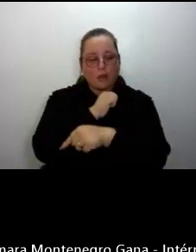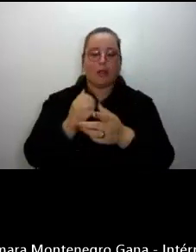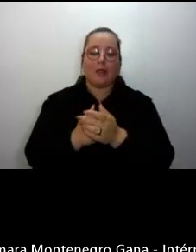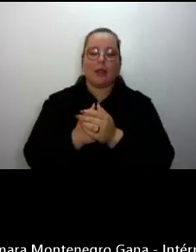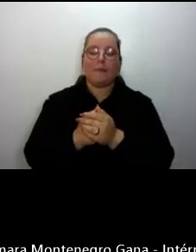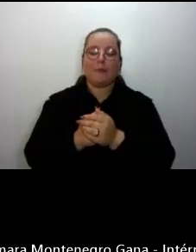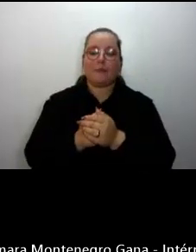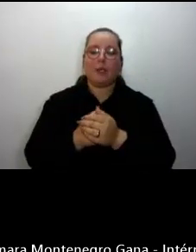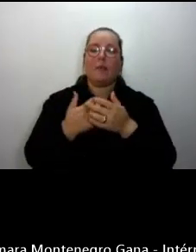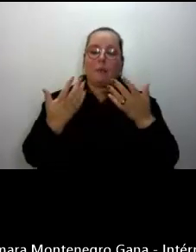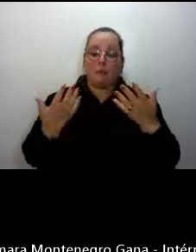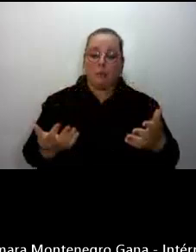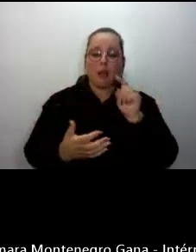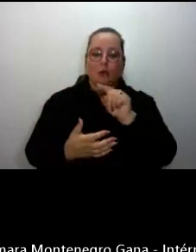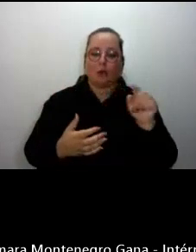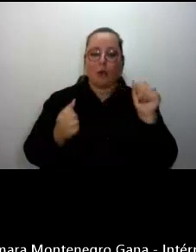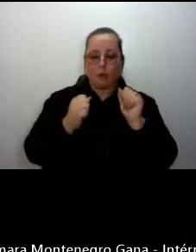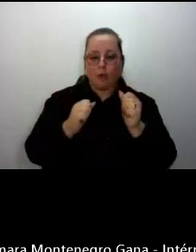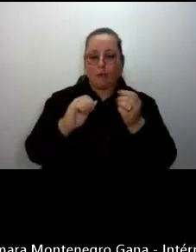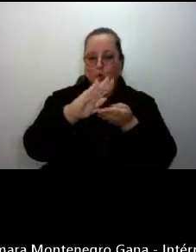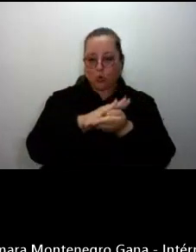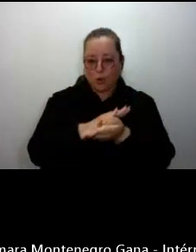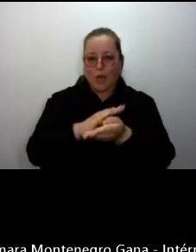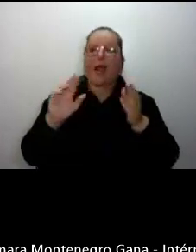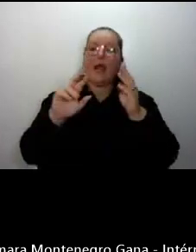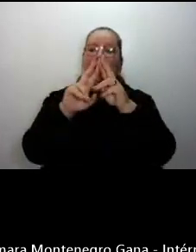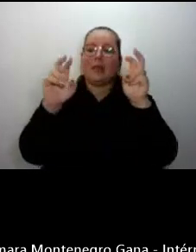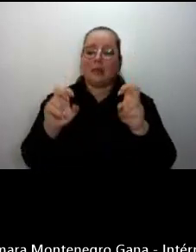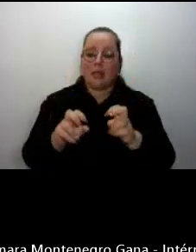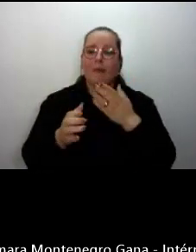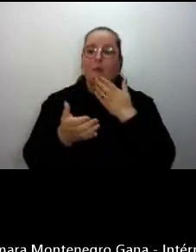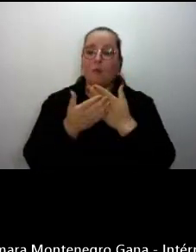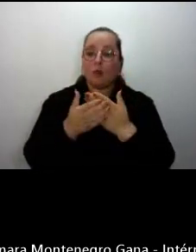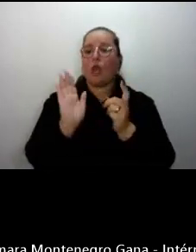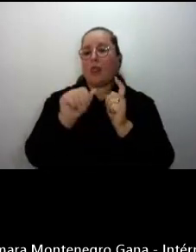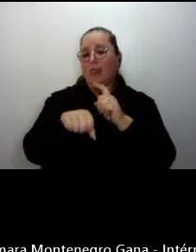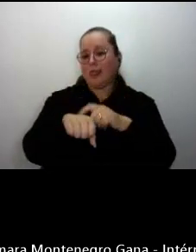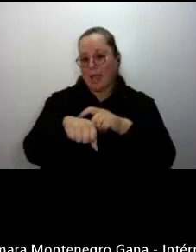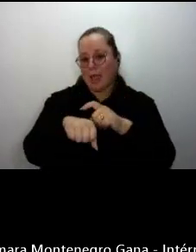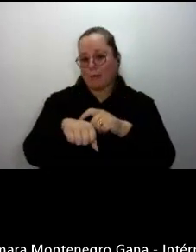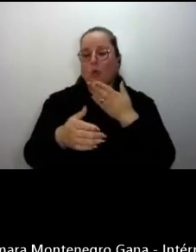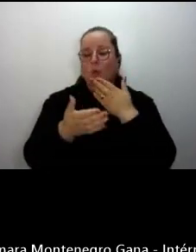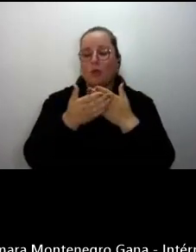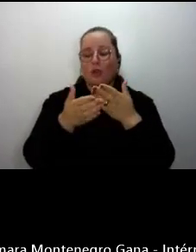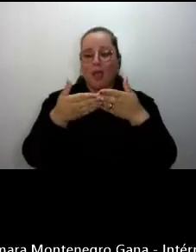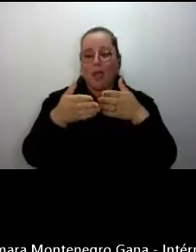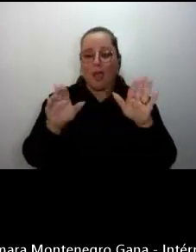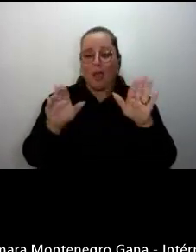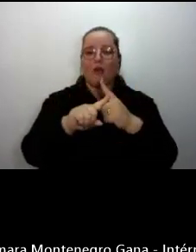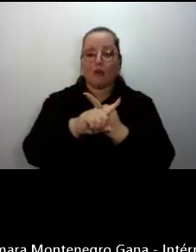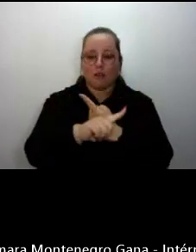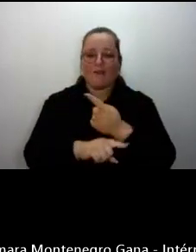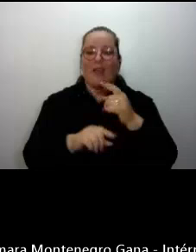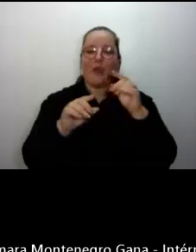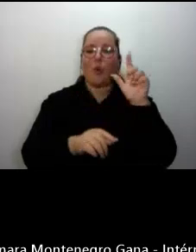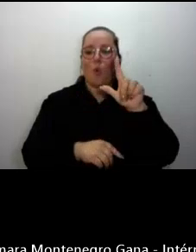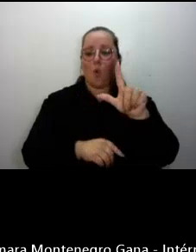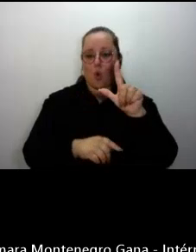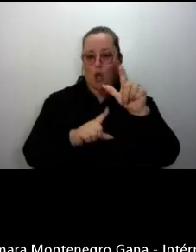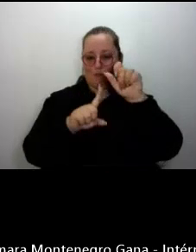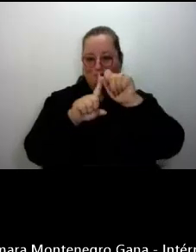para poder realizar la postulación en el momento, ¿cierto?, adecuado, que es cuando se vuelve a abrir plataforma en julio. Todo